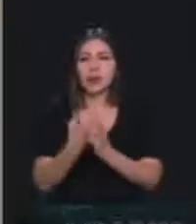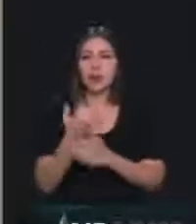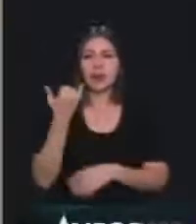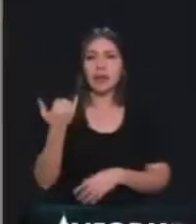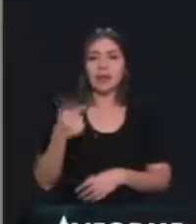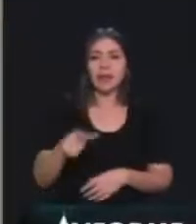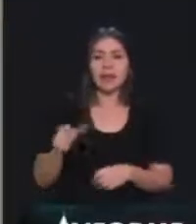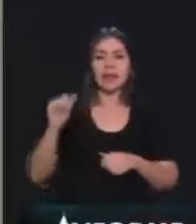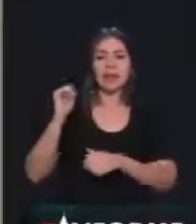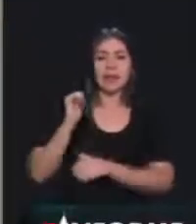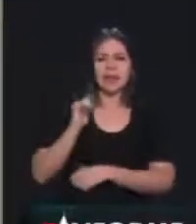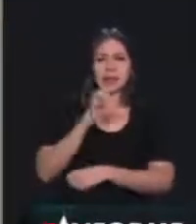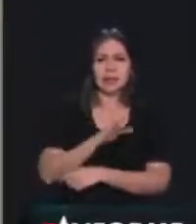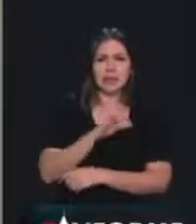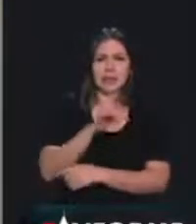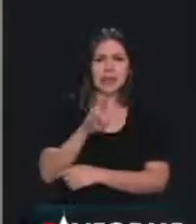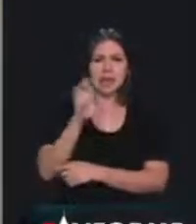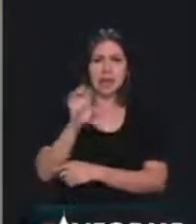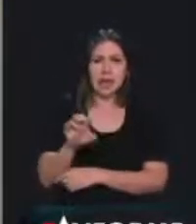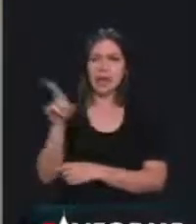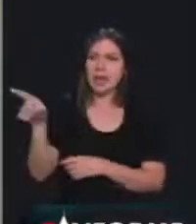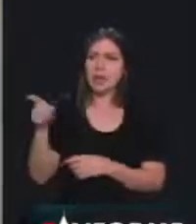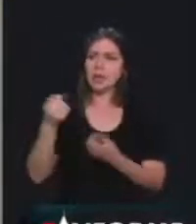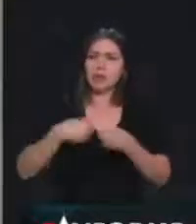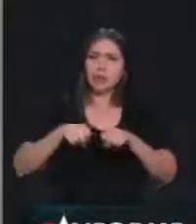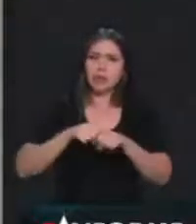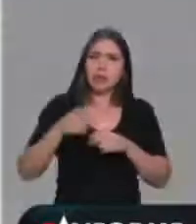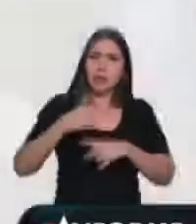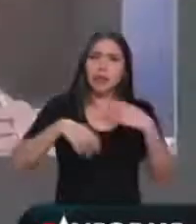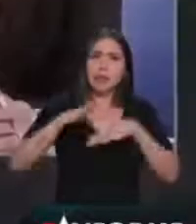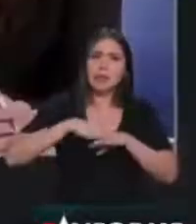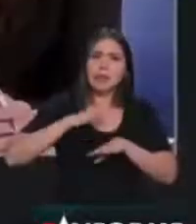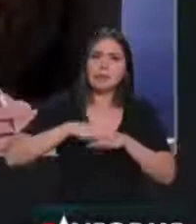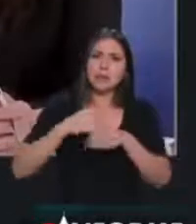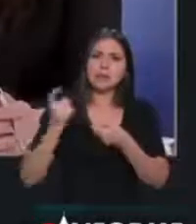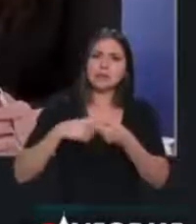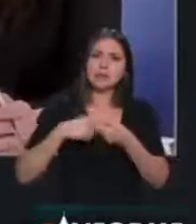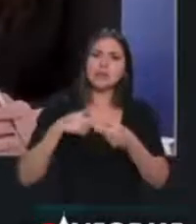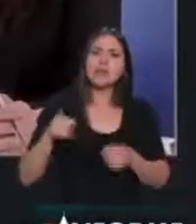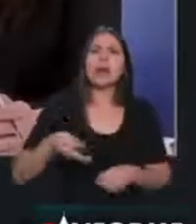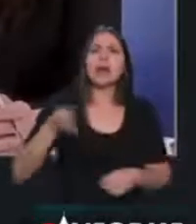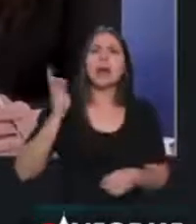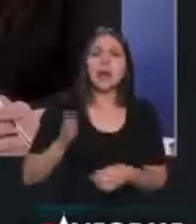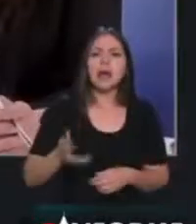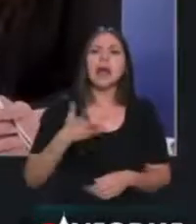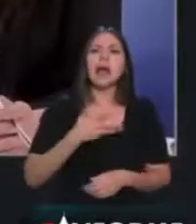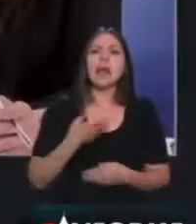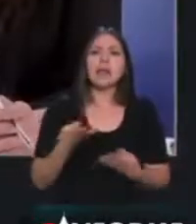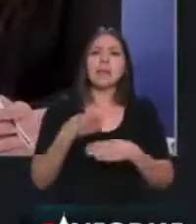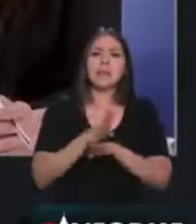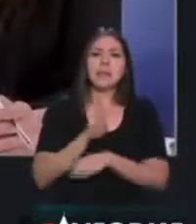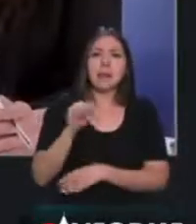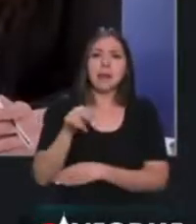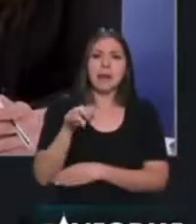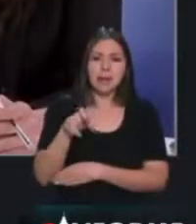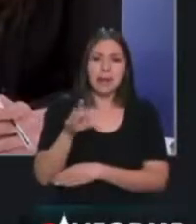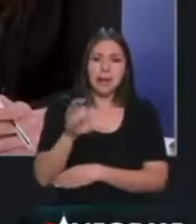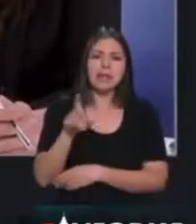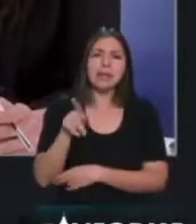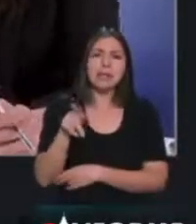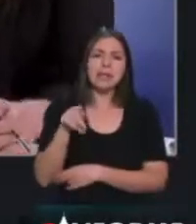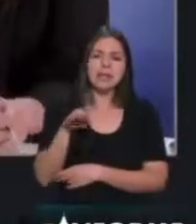de Energía aceptaba que se expandieran. Y tenemos a Banamex, Tiendas Chedraui, Operadora Comercial